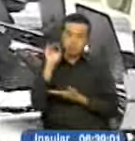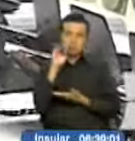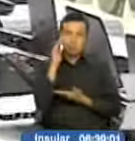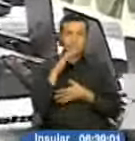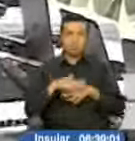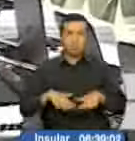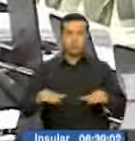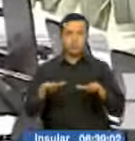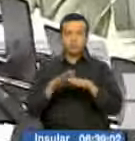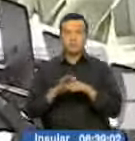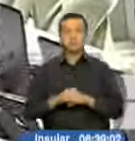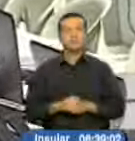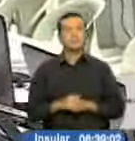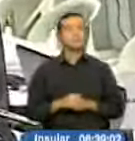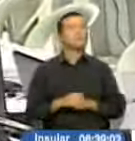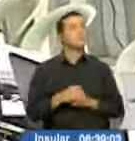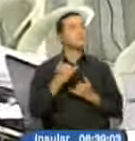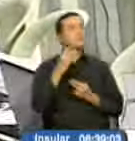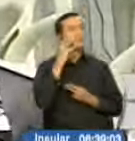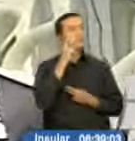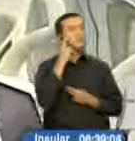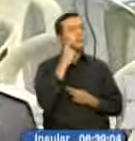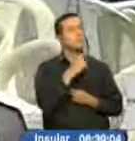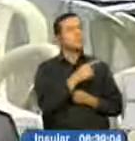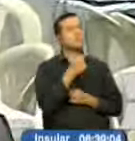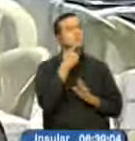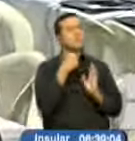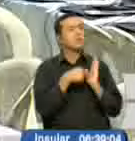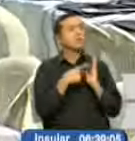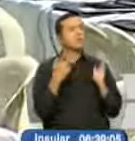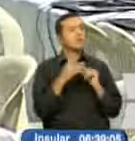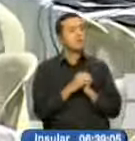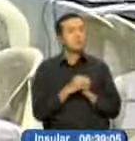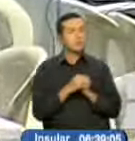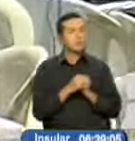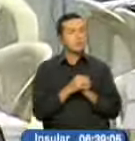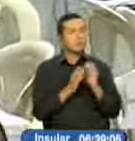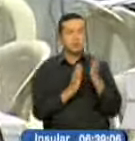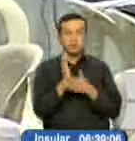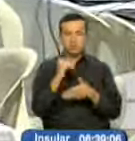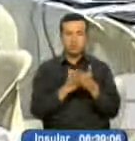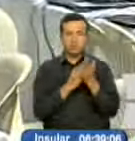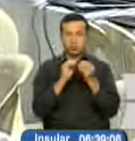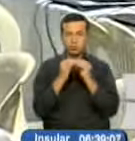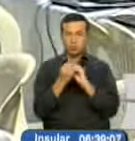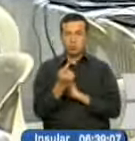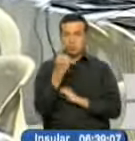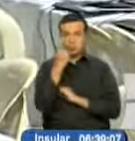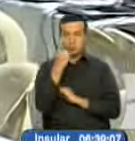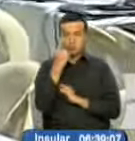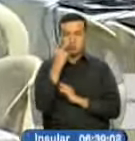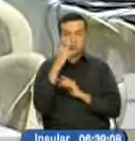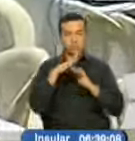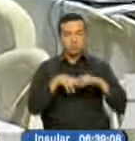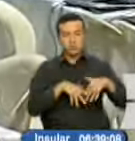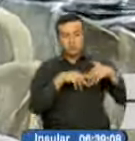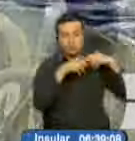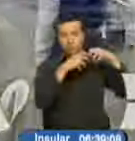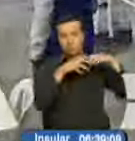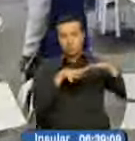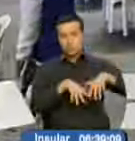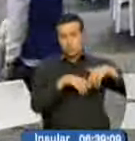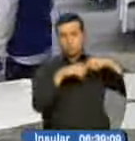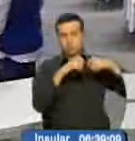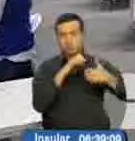que vemos en la parte posterior. Estamos también verificando, por ejemplo, de este lado por el acceso 1 está dispuesto para que